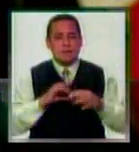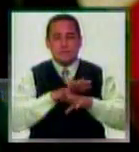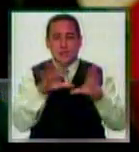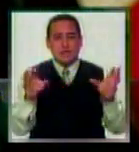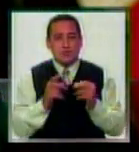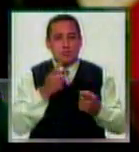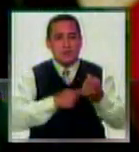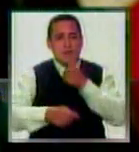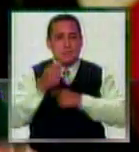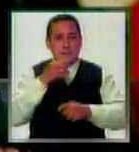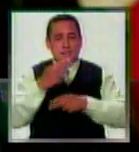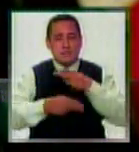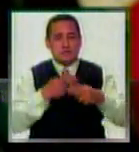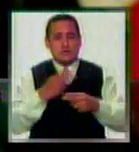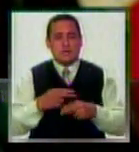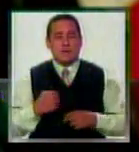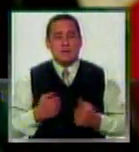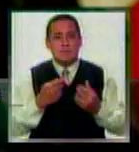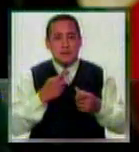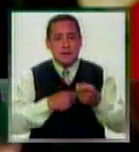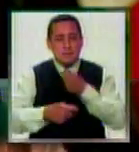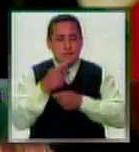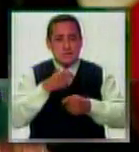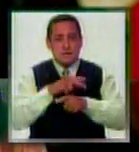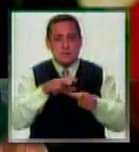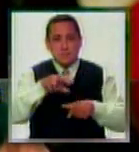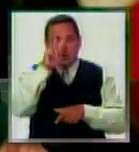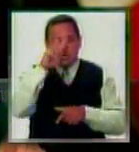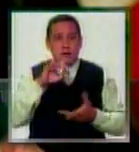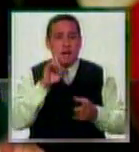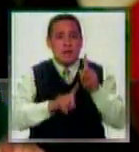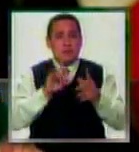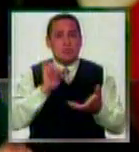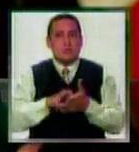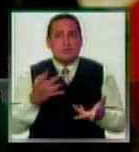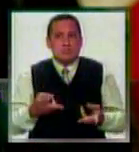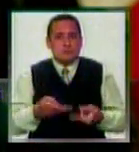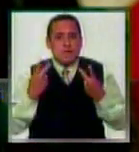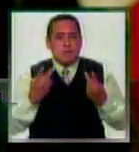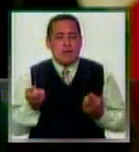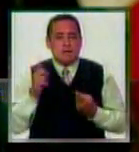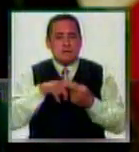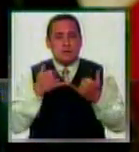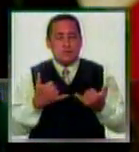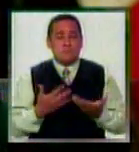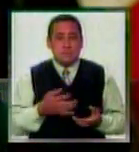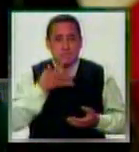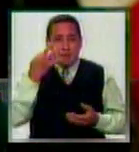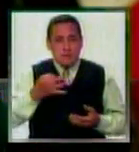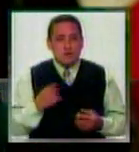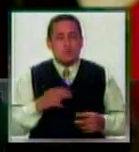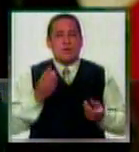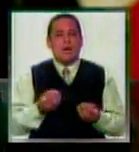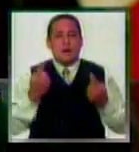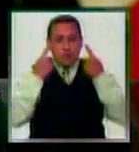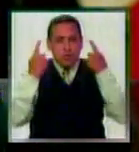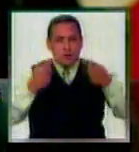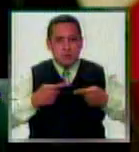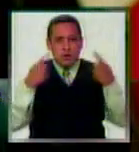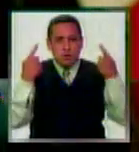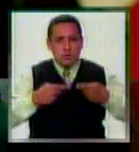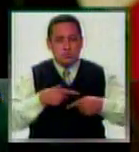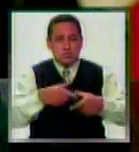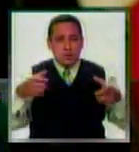el mercado nacional, para el mercado interno, algo que no se ha recogido todavía. Por supuesto, ha sido una renegociación con el